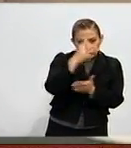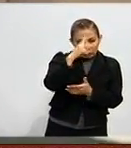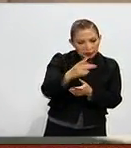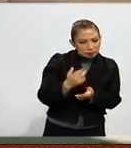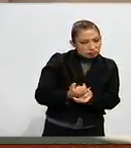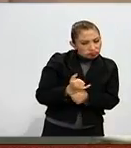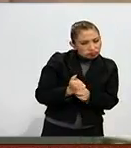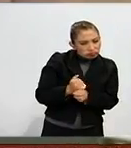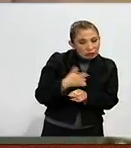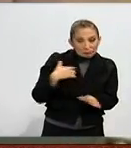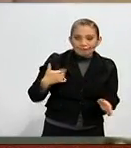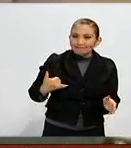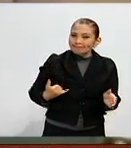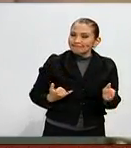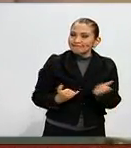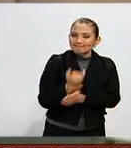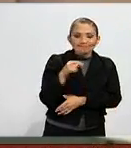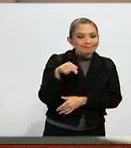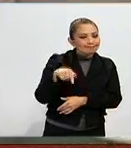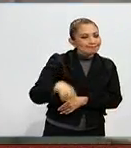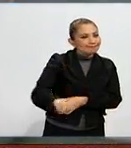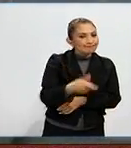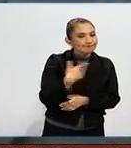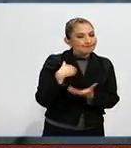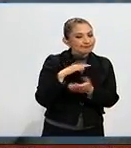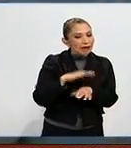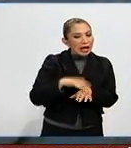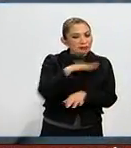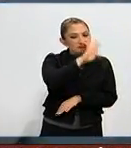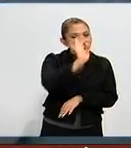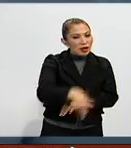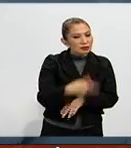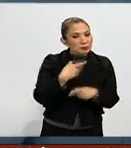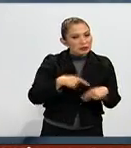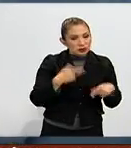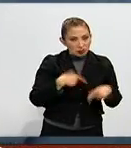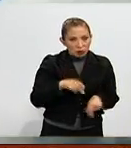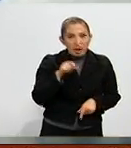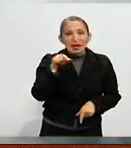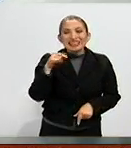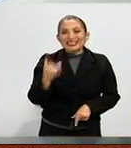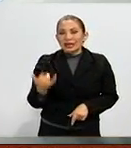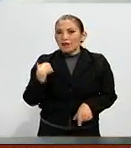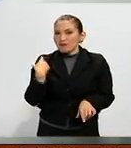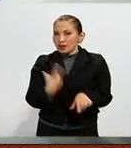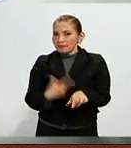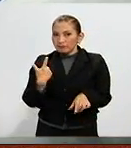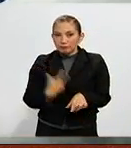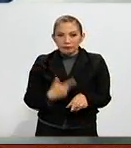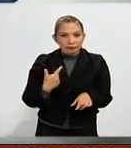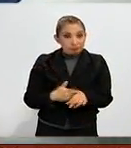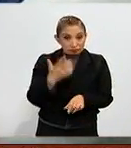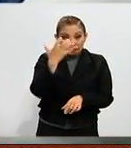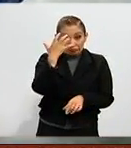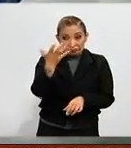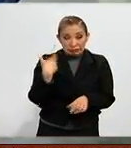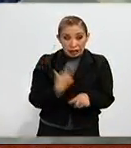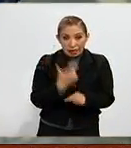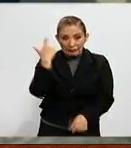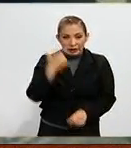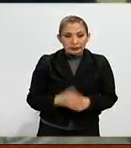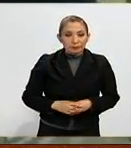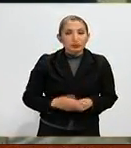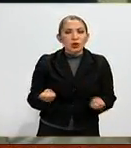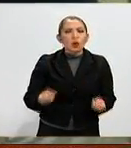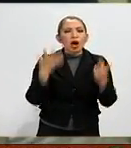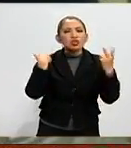México que han determinado el incremento de fallecimientos y también de enfermedades serias en el